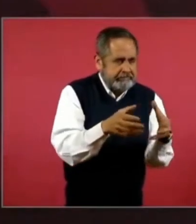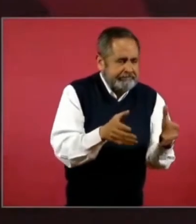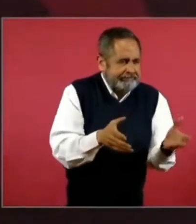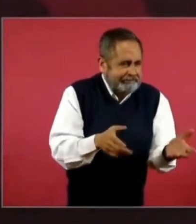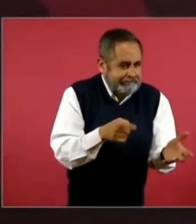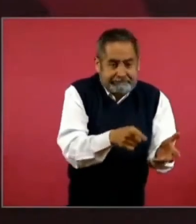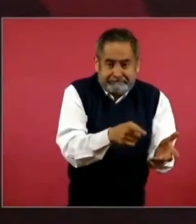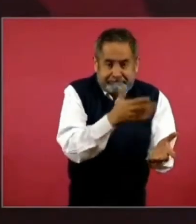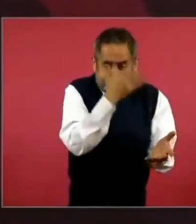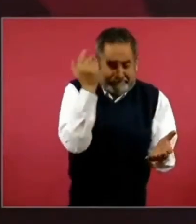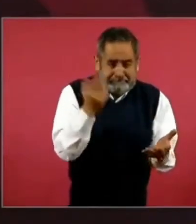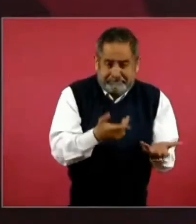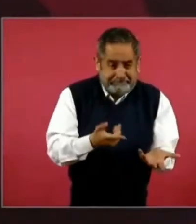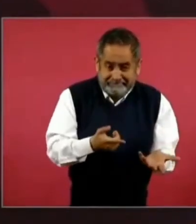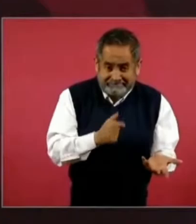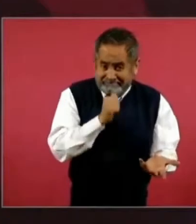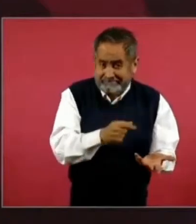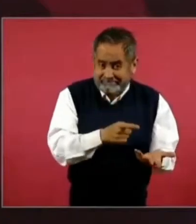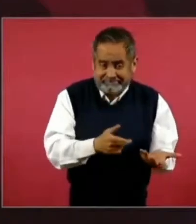Pero ellos